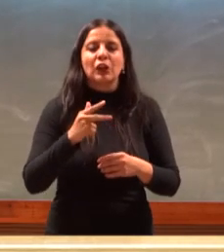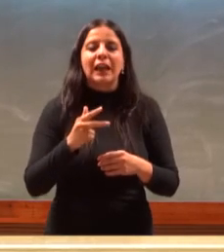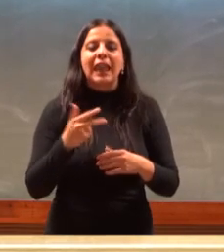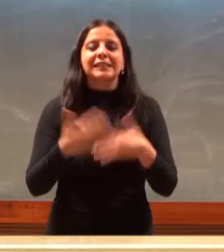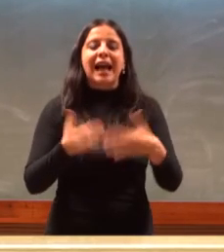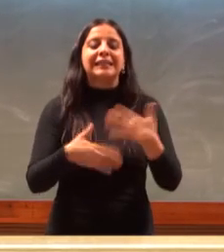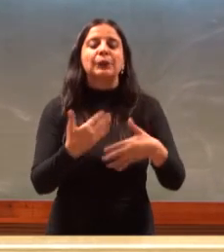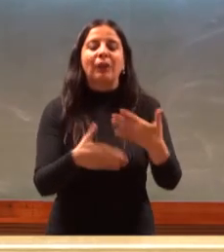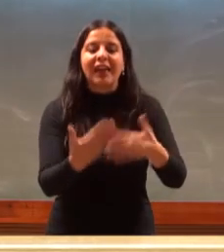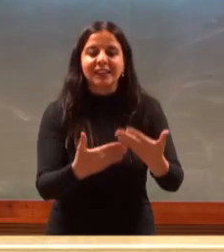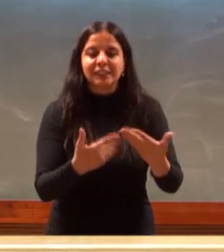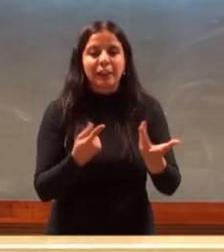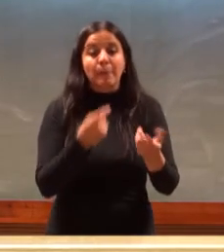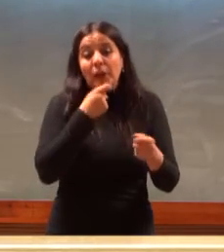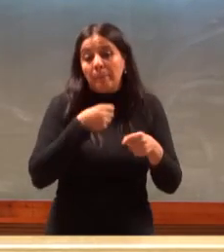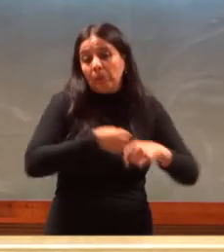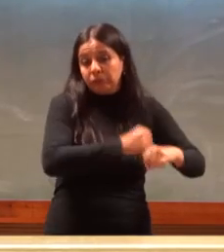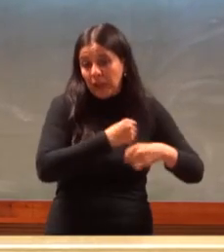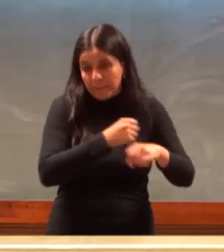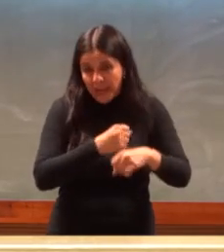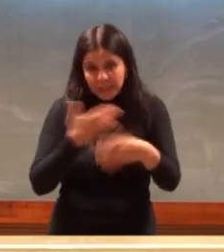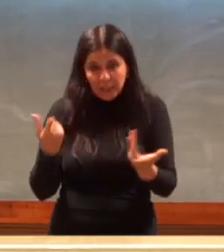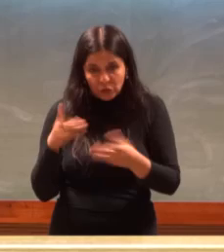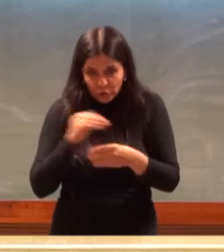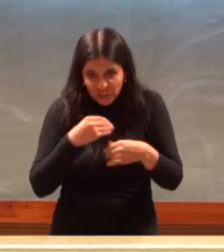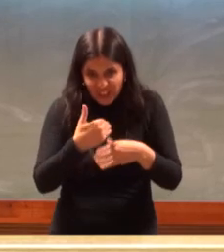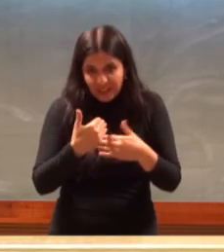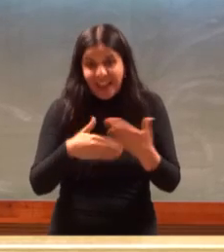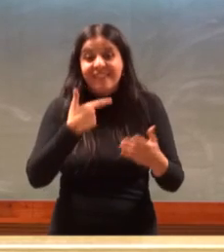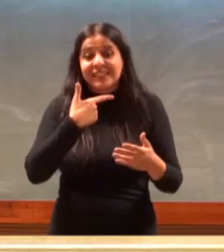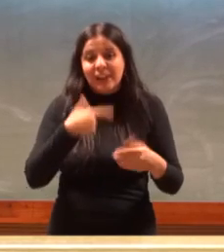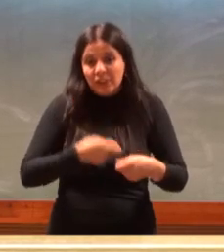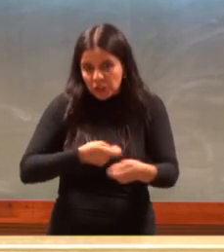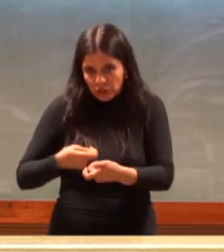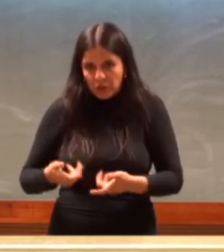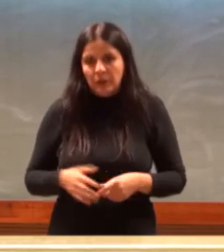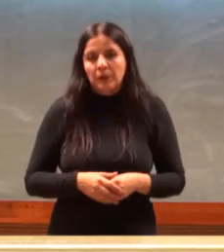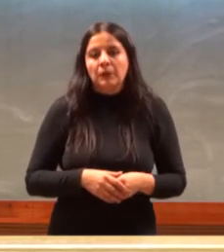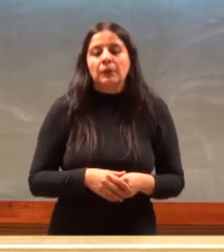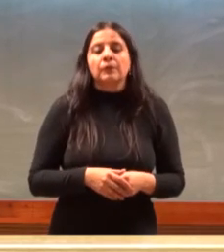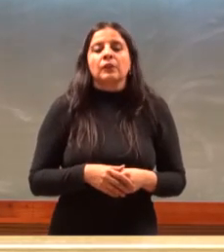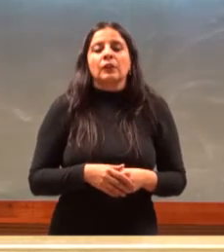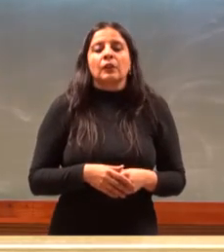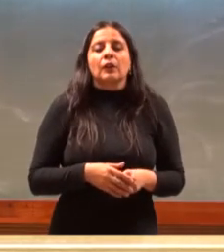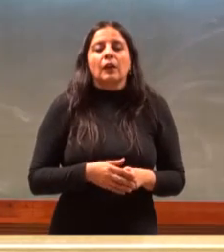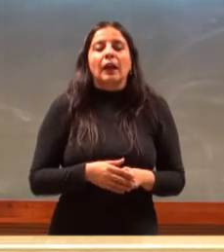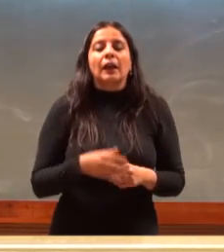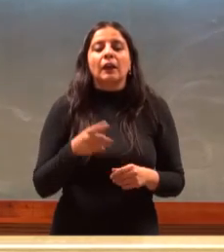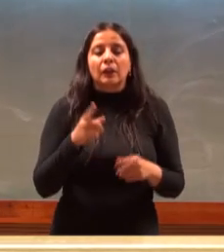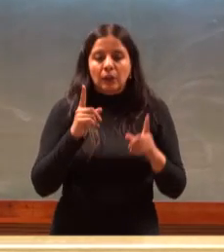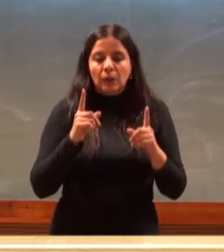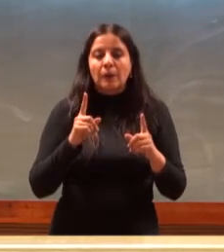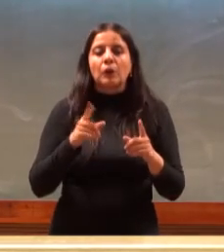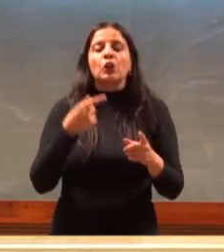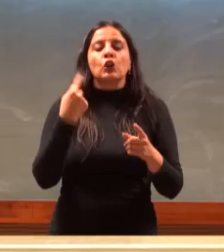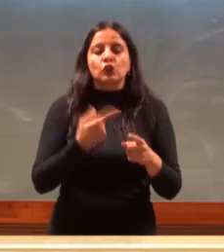que avanzó en en fortalecer la planta no docente incorporando contratados a planta permanente y generando